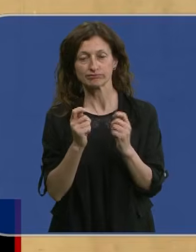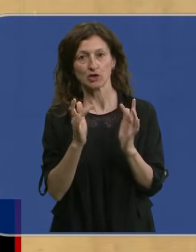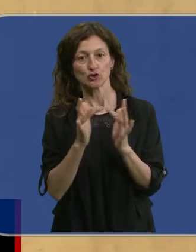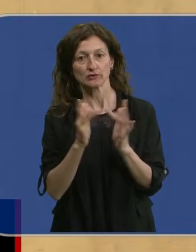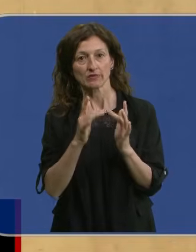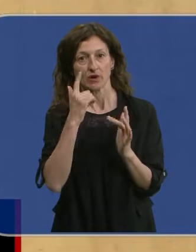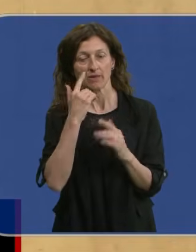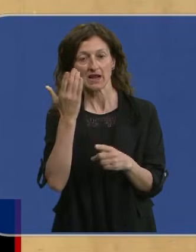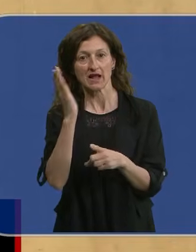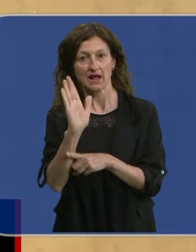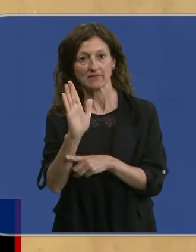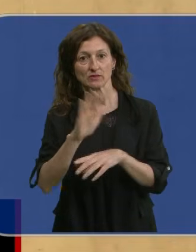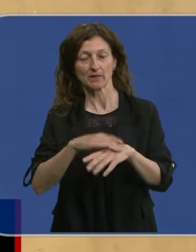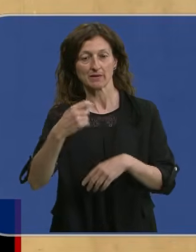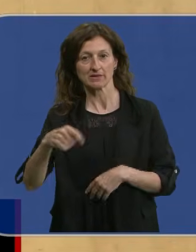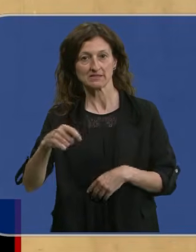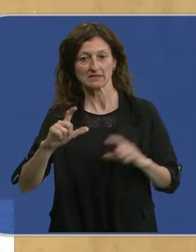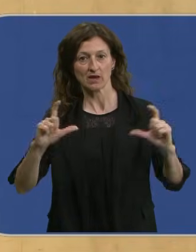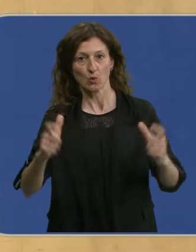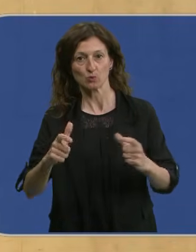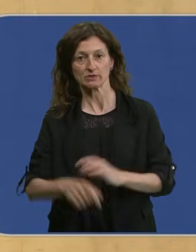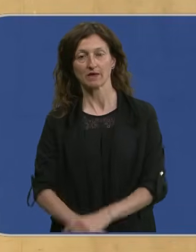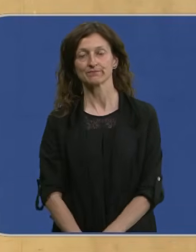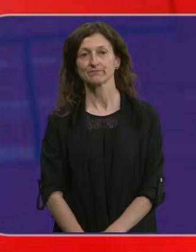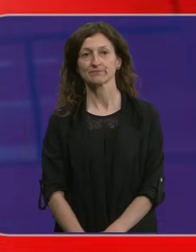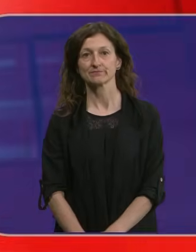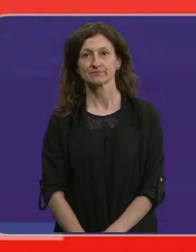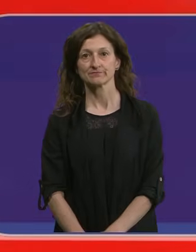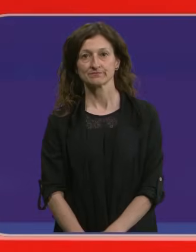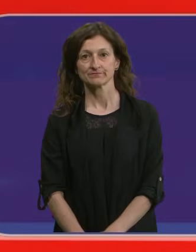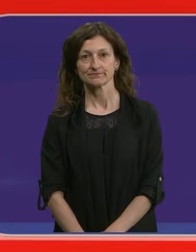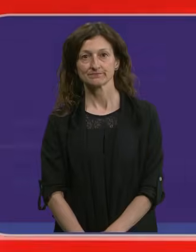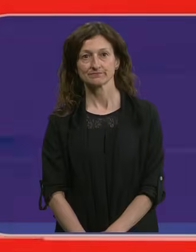para proponer un candidato a la presidencia de la Junta.